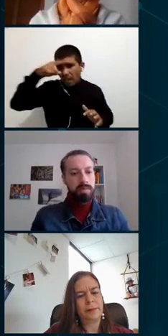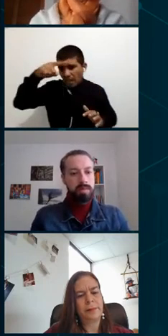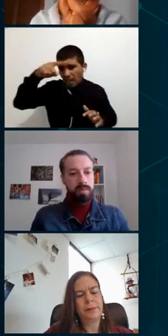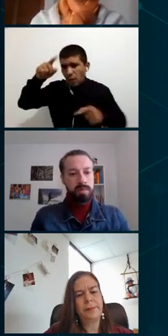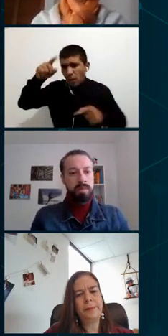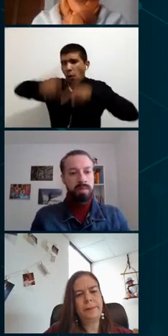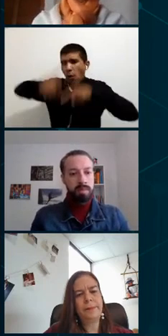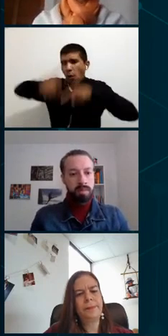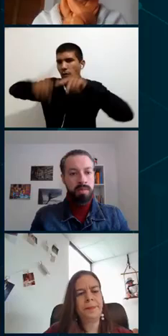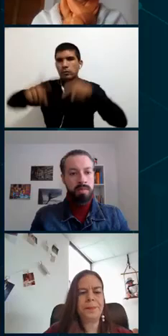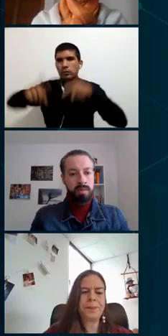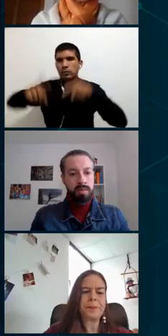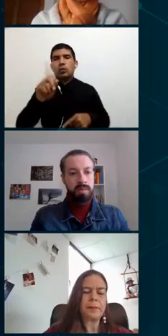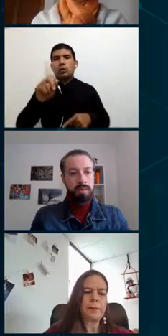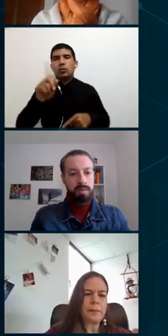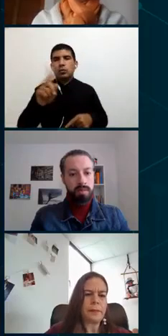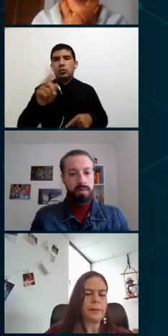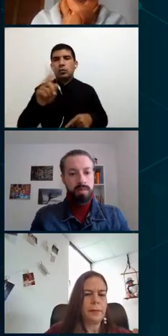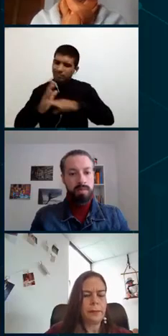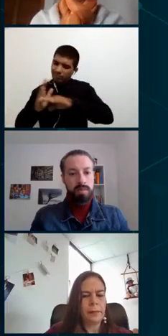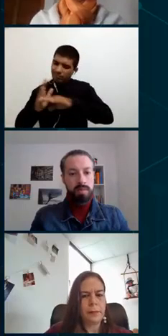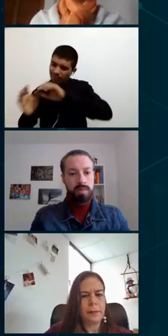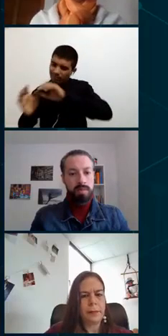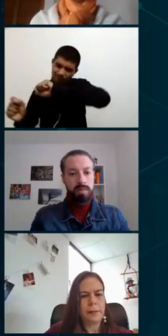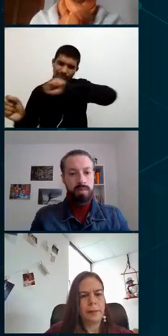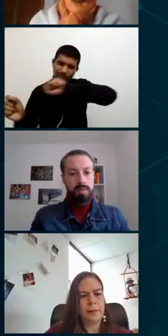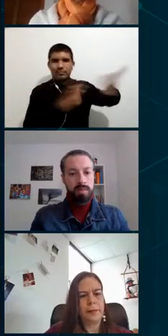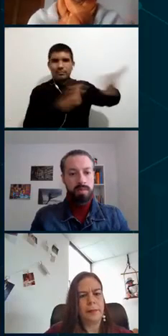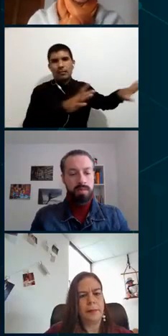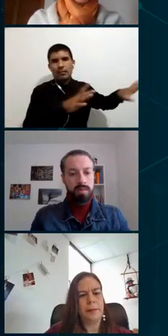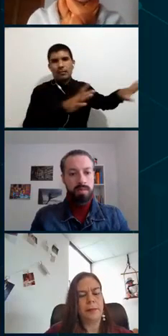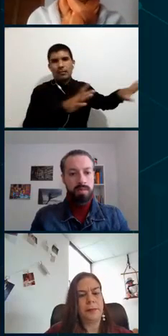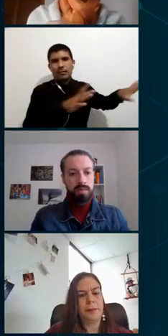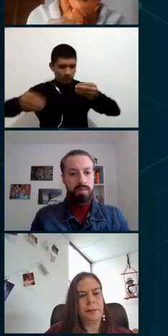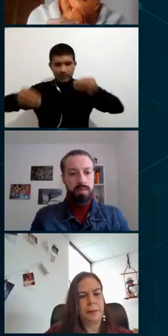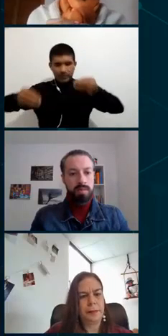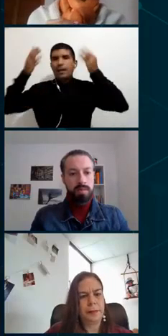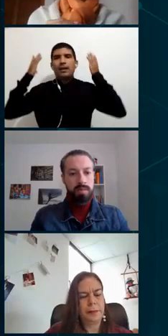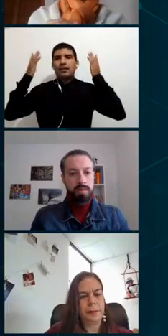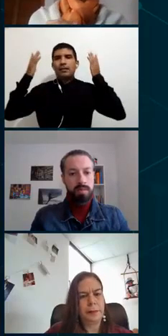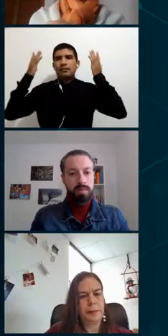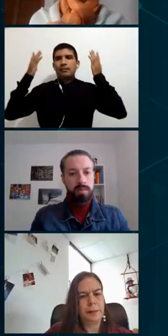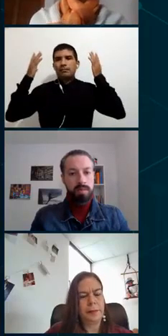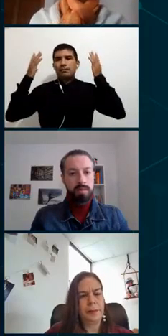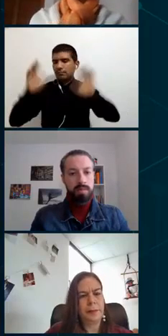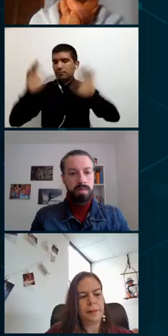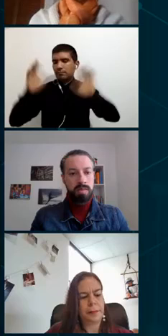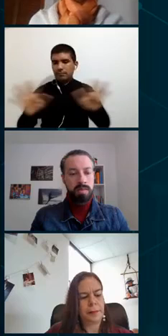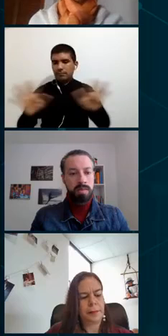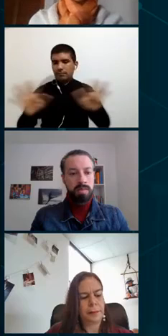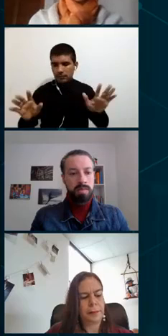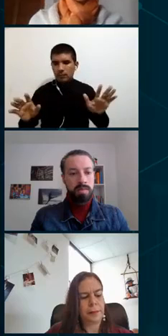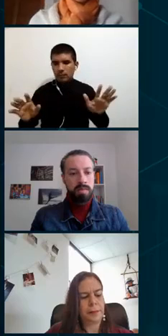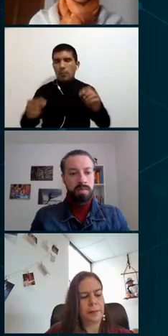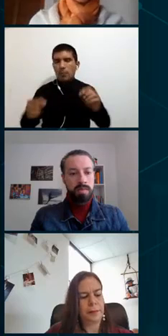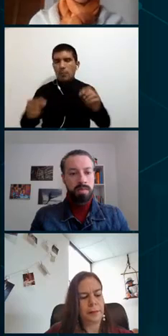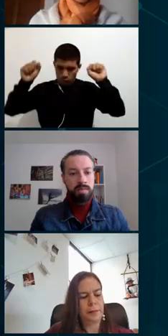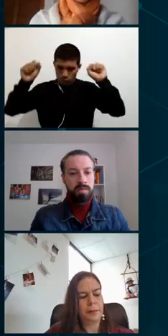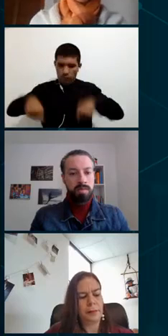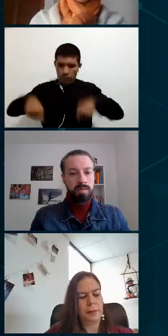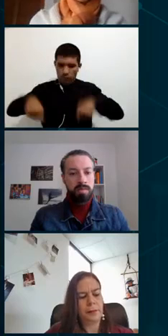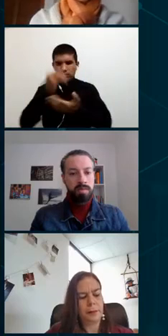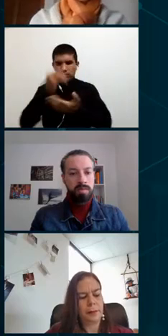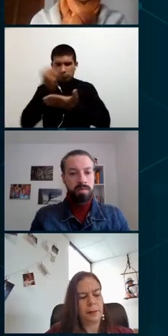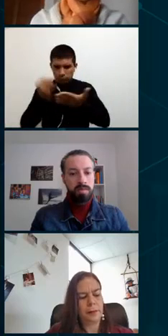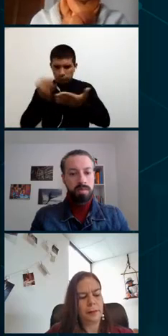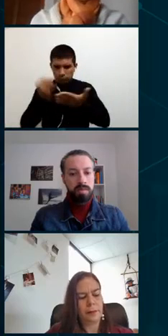cancelado, ¿sí? Queda inhabilitado. Y bueno, los problemas que